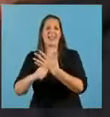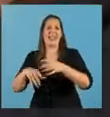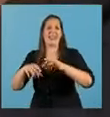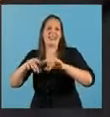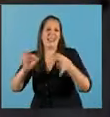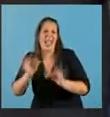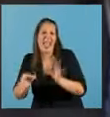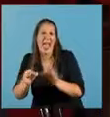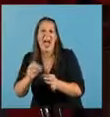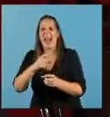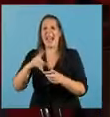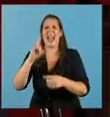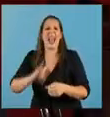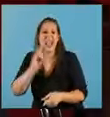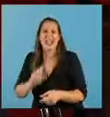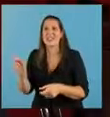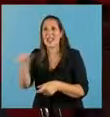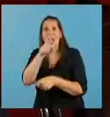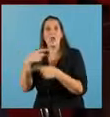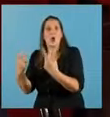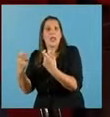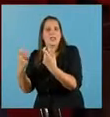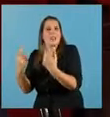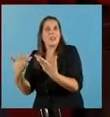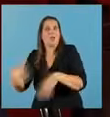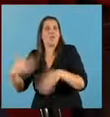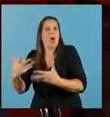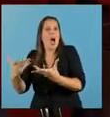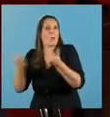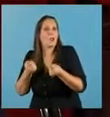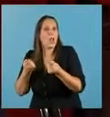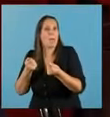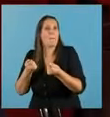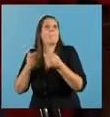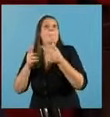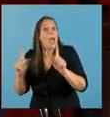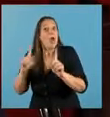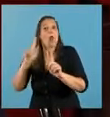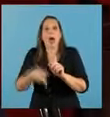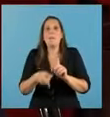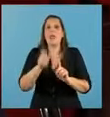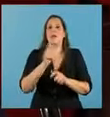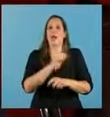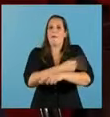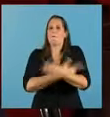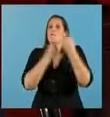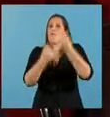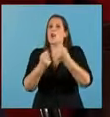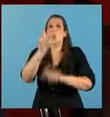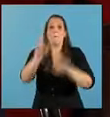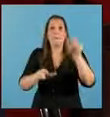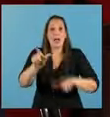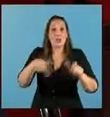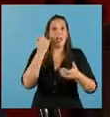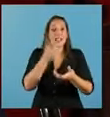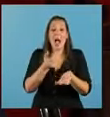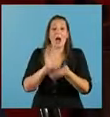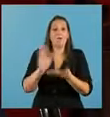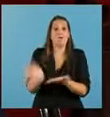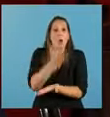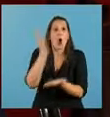los que necesitan. Pero también deben hacer el esfuerzo aquellos que producen y exportan porque tienen mejores condiciones